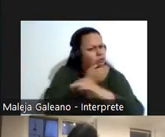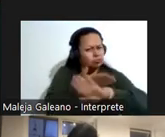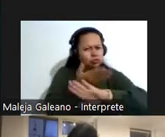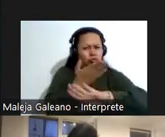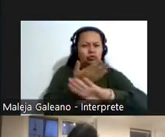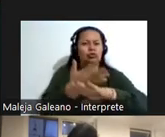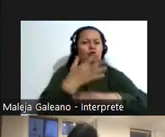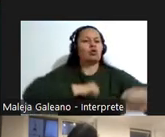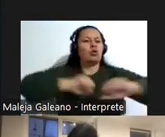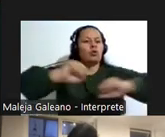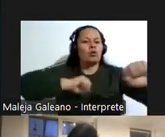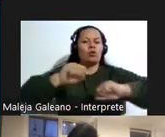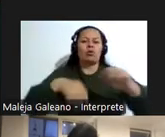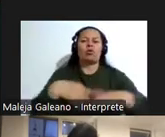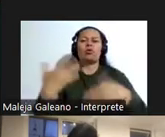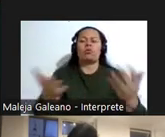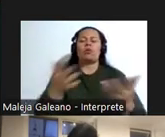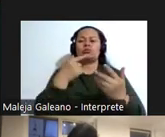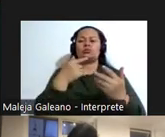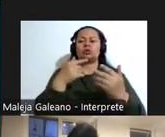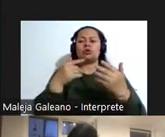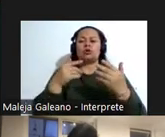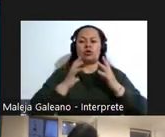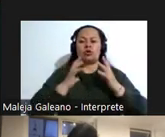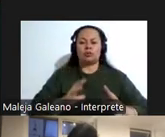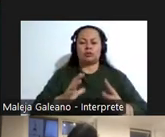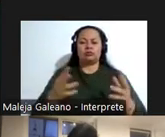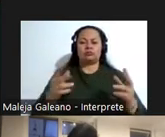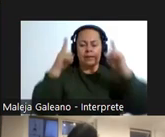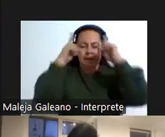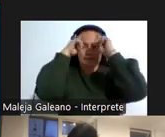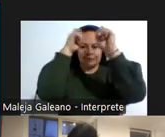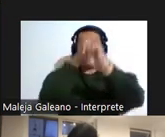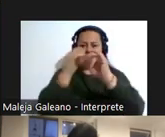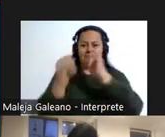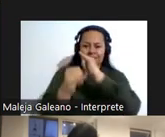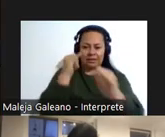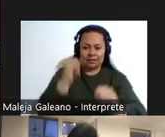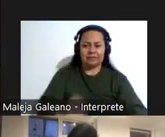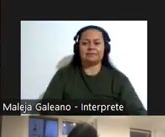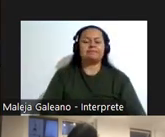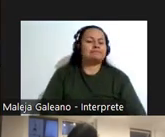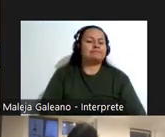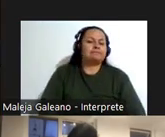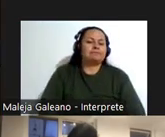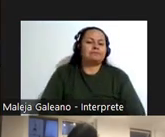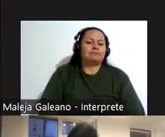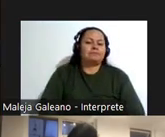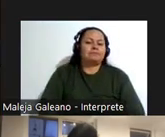ejercicio pues de cartografías corporales para cerrar con unas reflexiones finales.